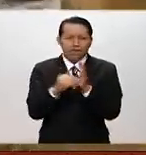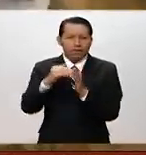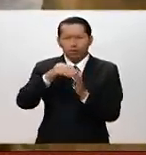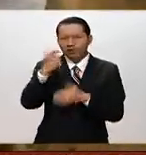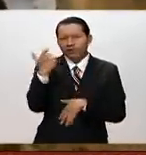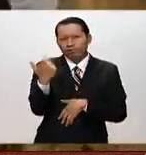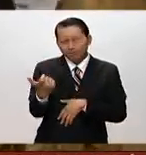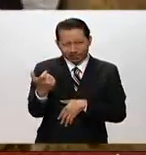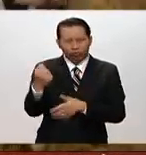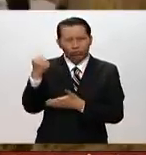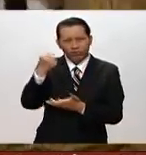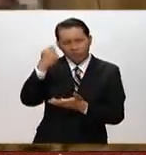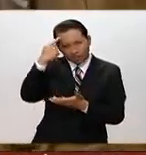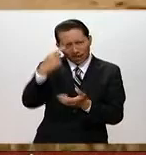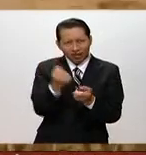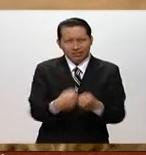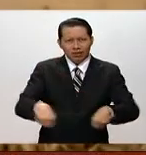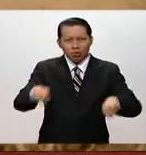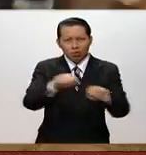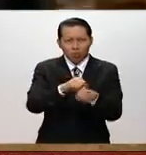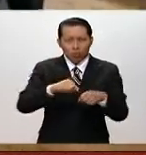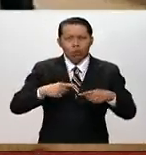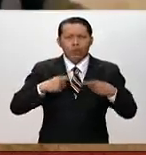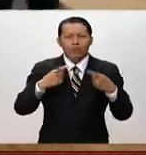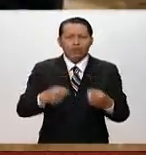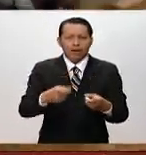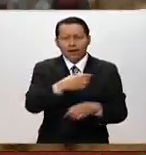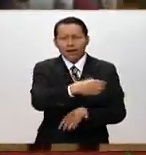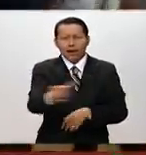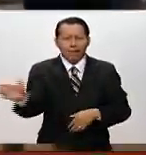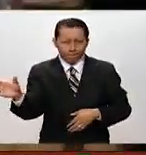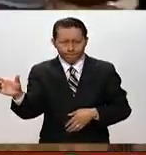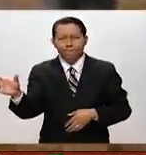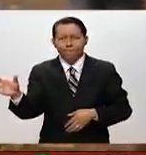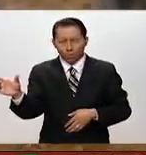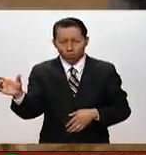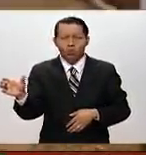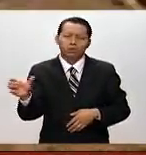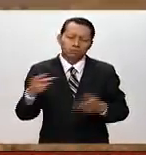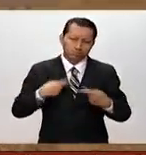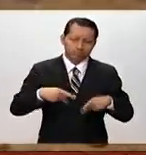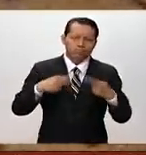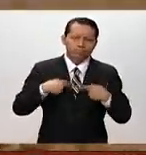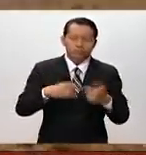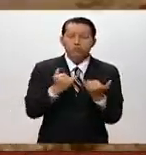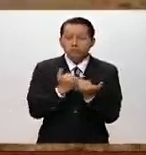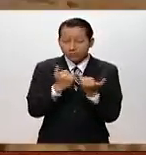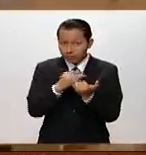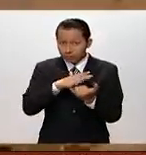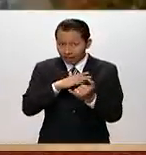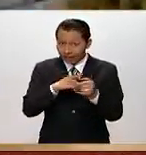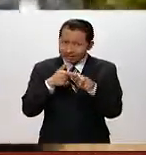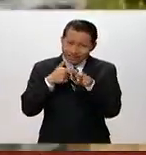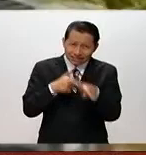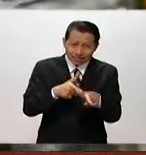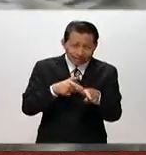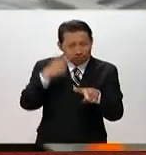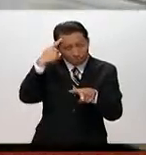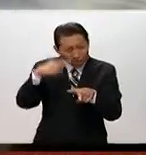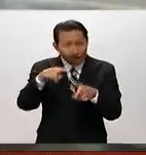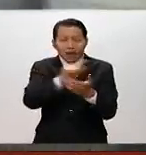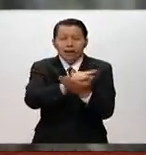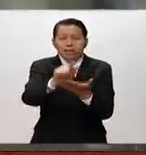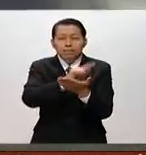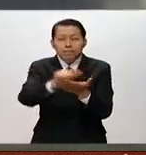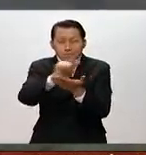pesos de la aseguradora para entregarlo a los campesinos. Hasta el momento, pues continúan ya las labores de